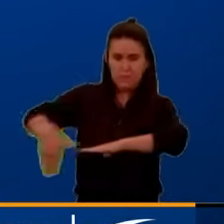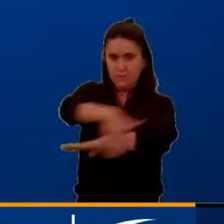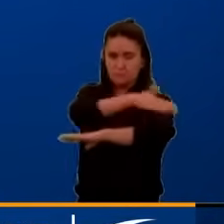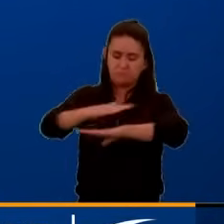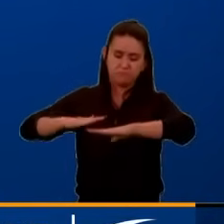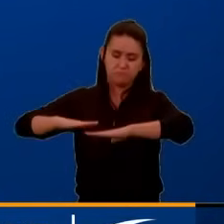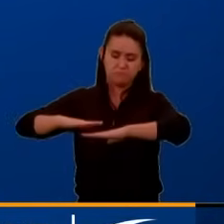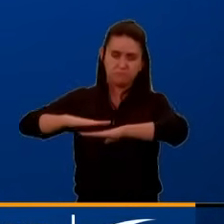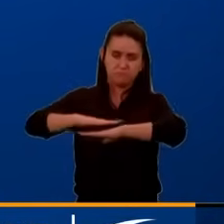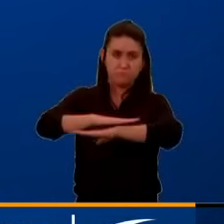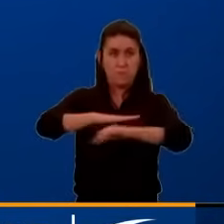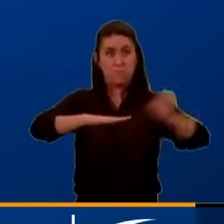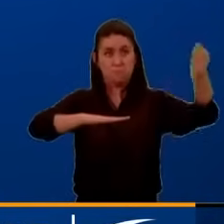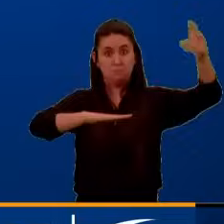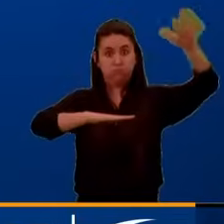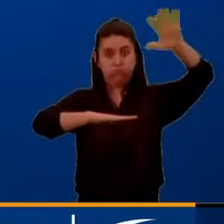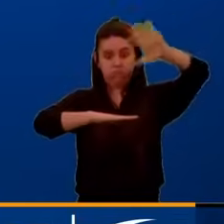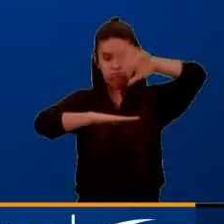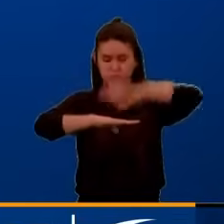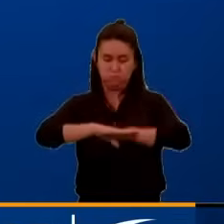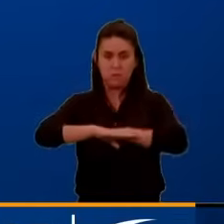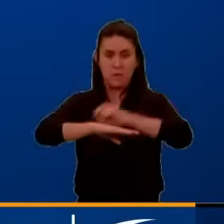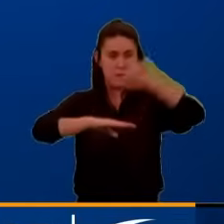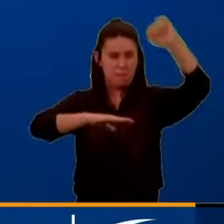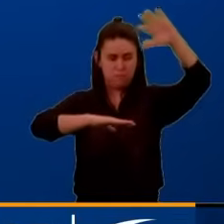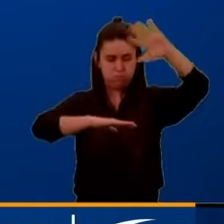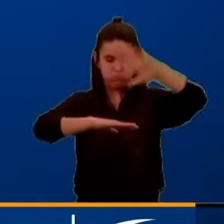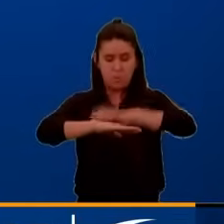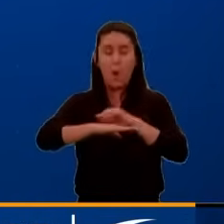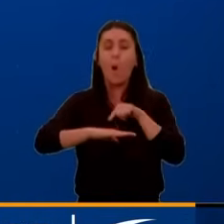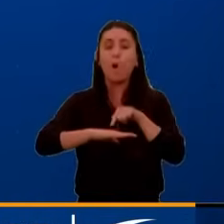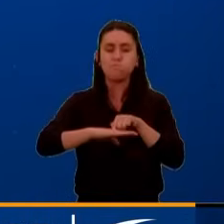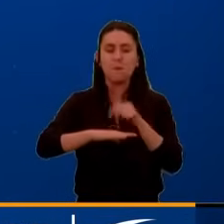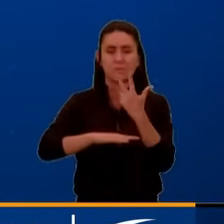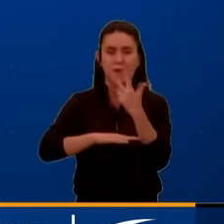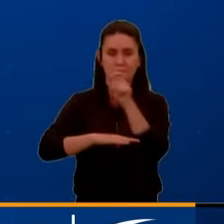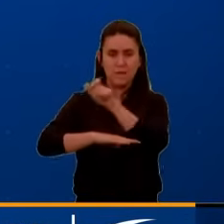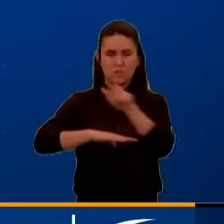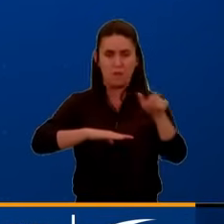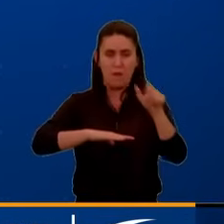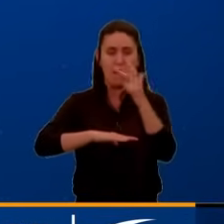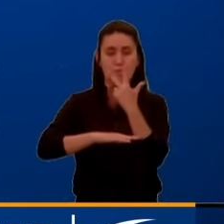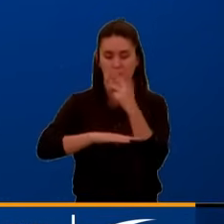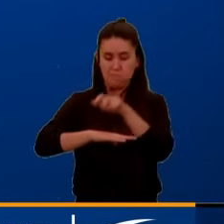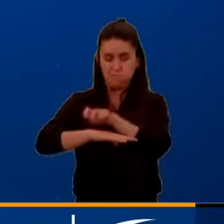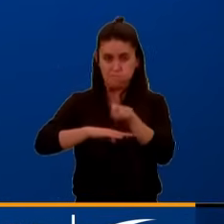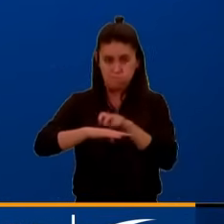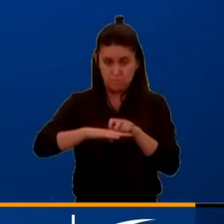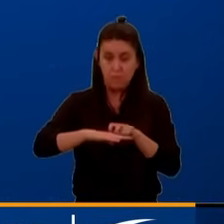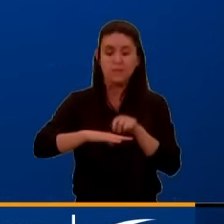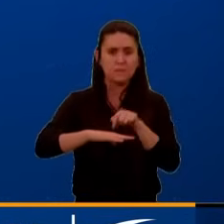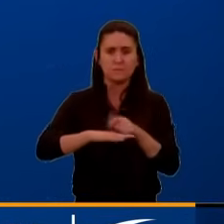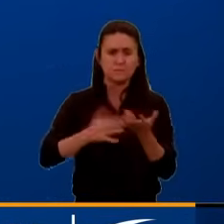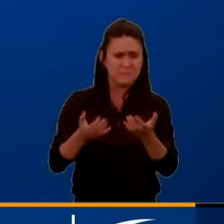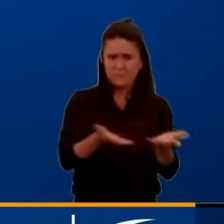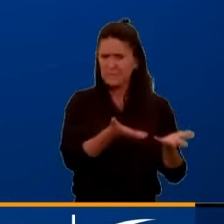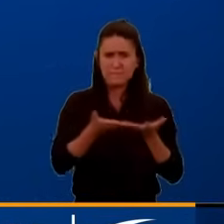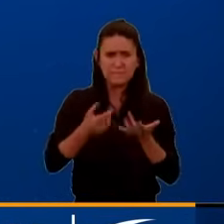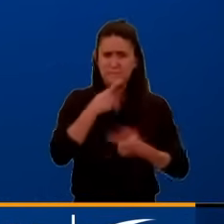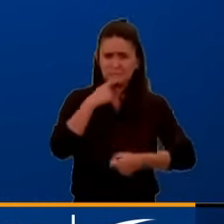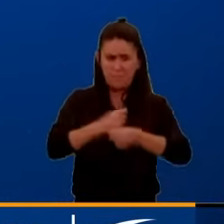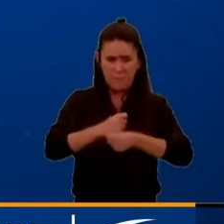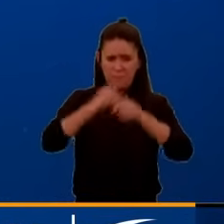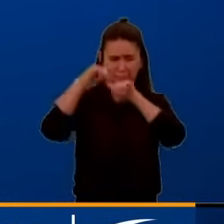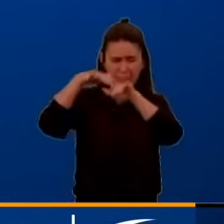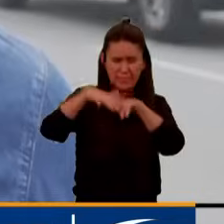cuando parte de la montaña cayó sobre la camioneta en la que se movilizaban 3 personas. Los 3 ocupantes quedaron atrapados en medio del